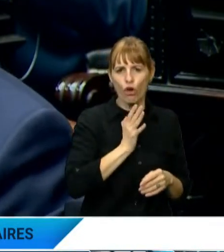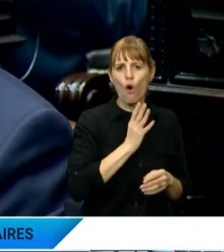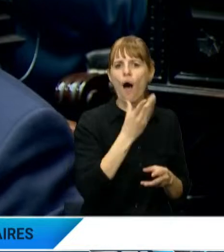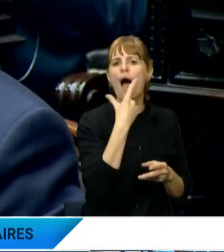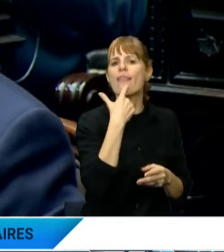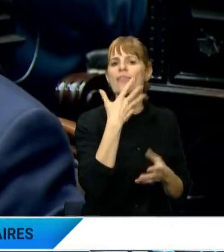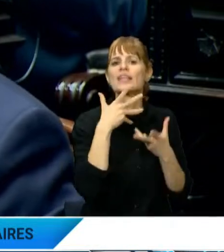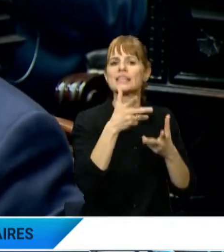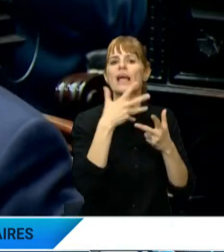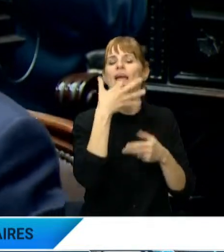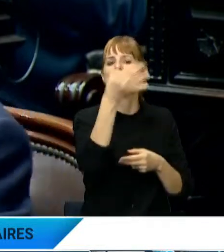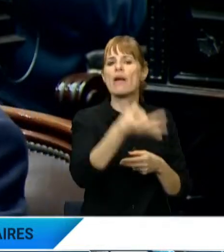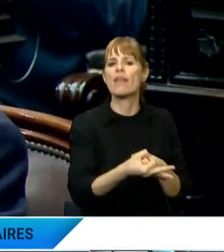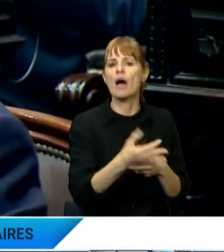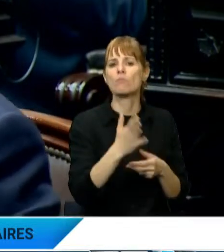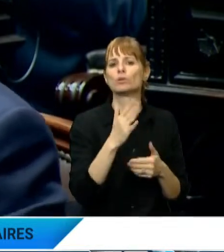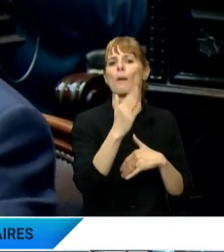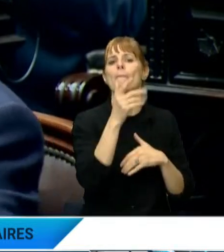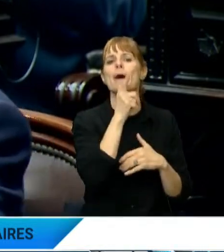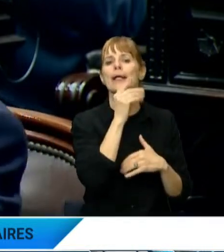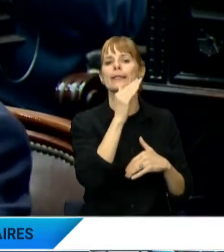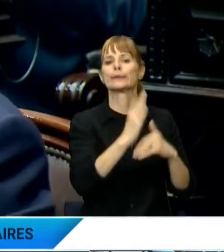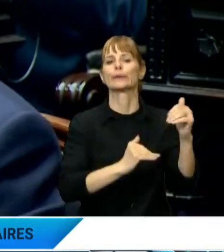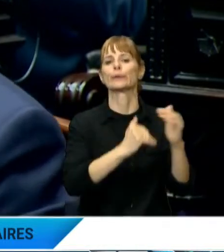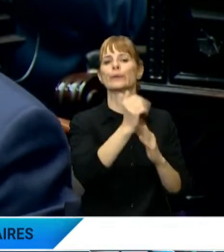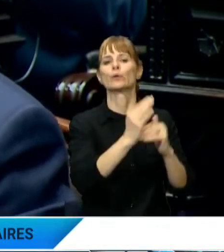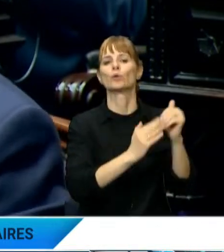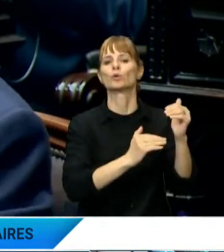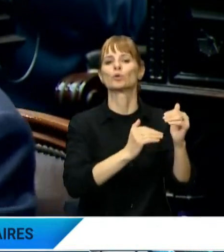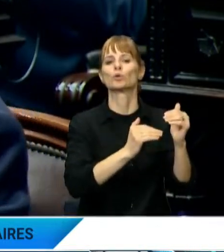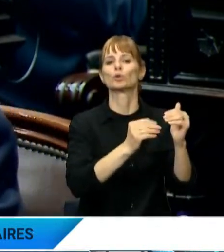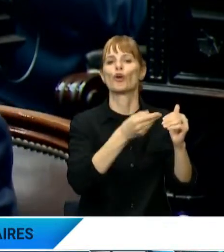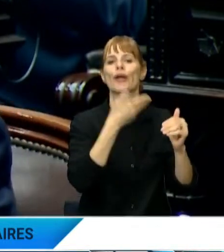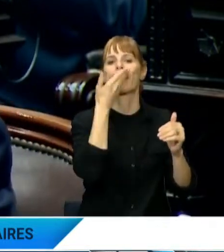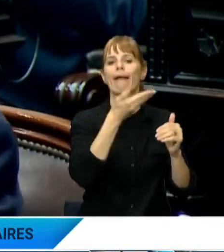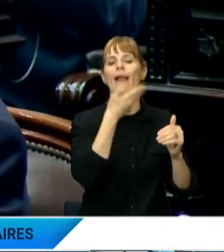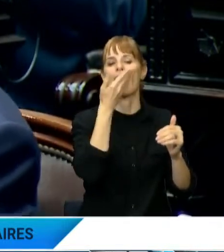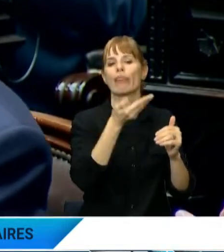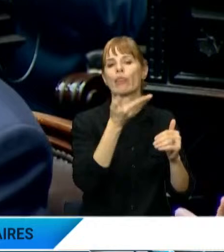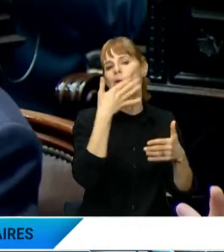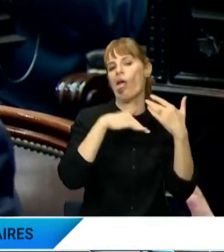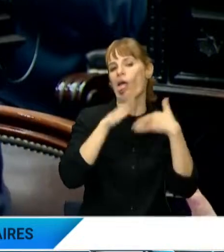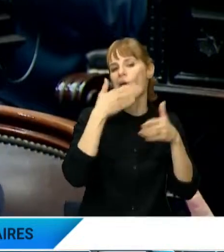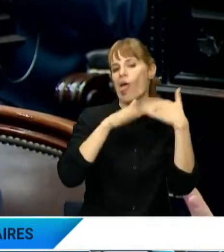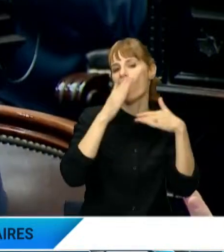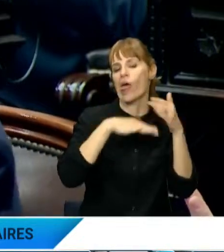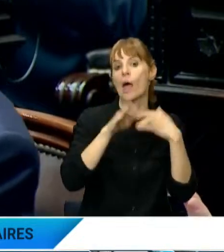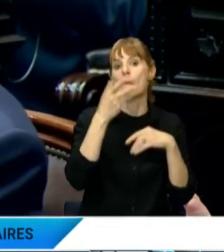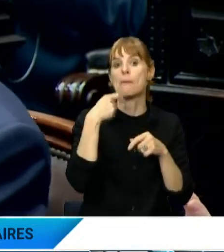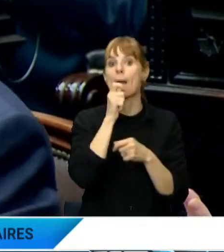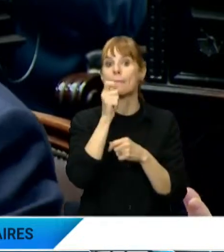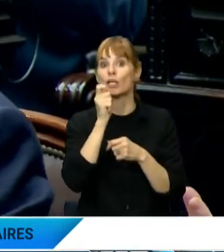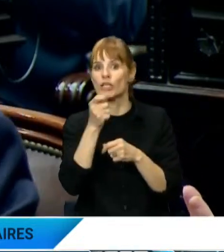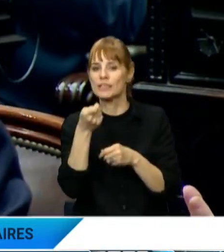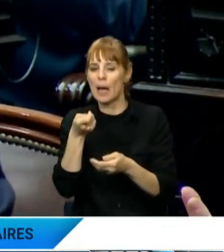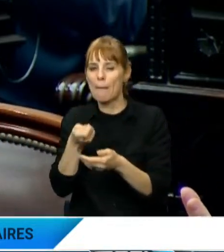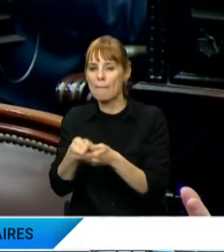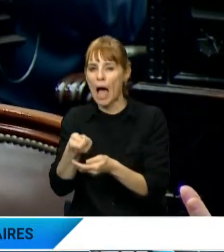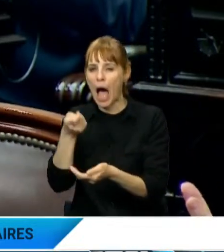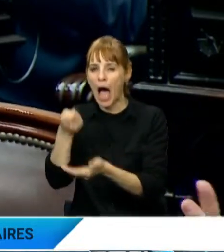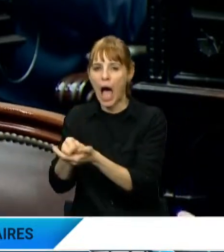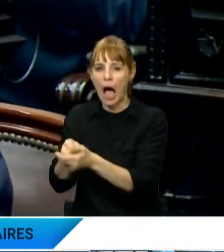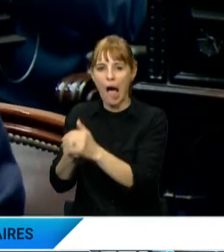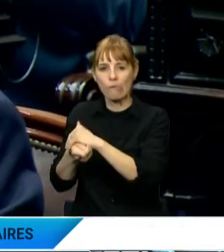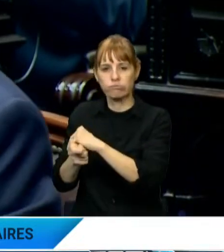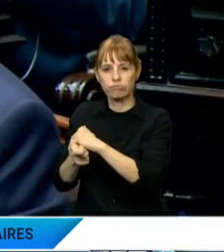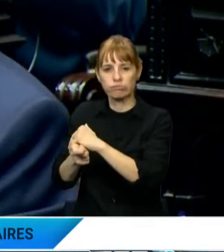relato. Construyen un relato, quieren echarle la culpa a alguien, van a usar seguramente a algún periodista al que le pagan para verduguearnos por